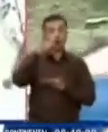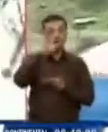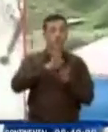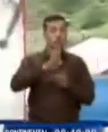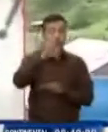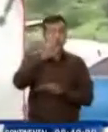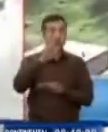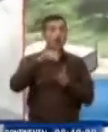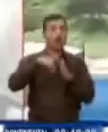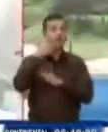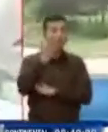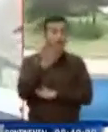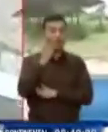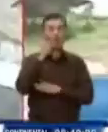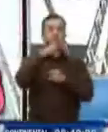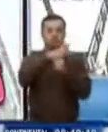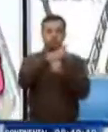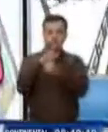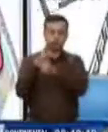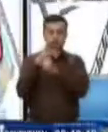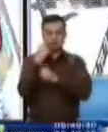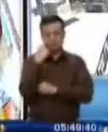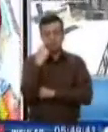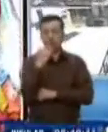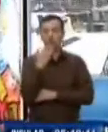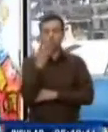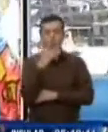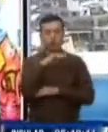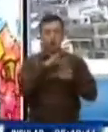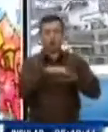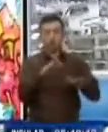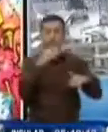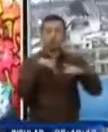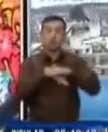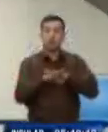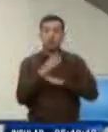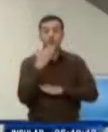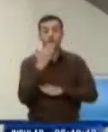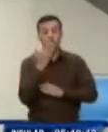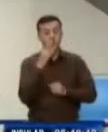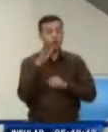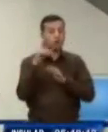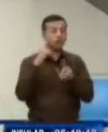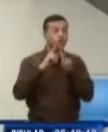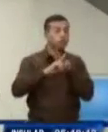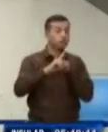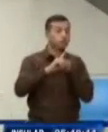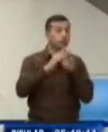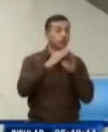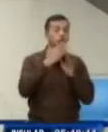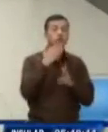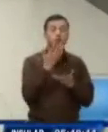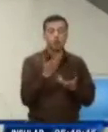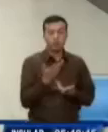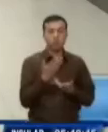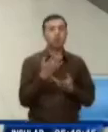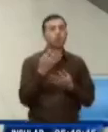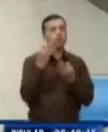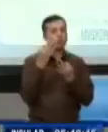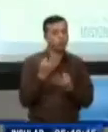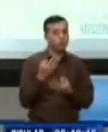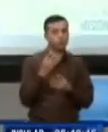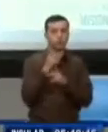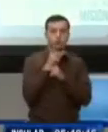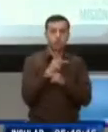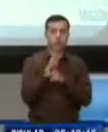instalaciones educativas. El objetivo es vigilar la actividad al ingreso y la salida de los estudiantes y minimizar las situaciones de riesgo a las que pueden